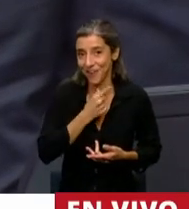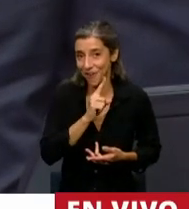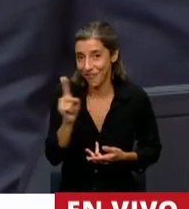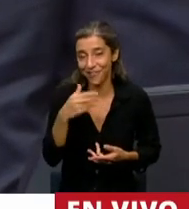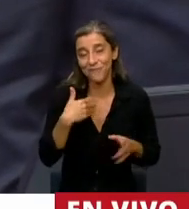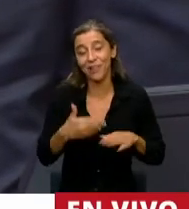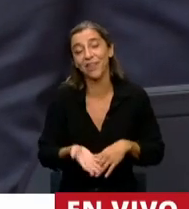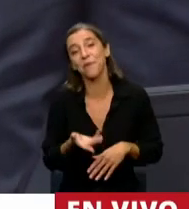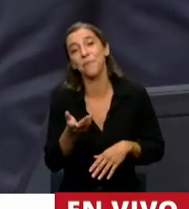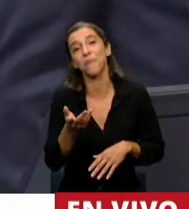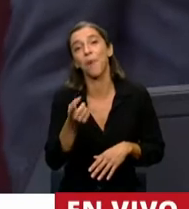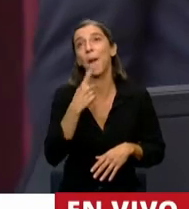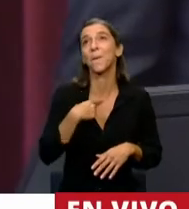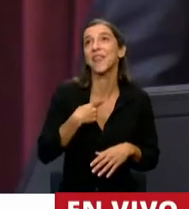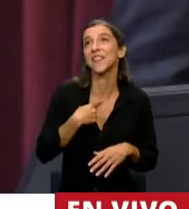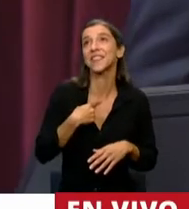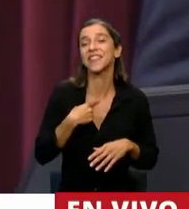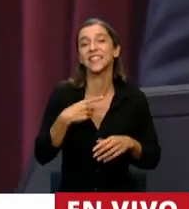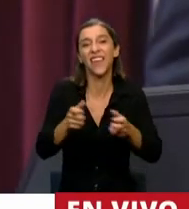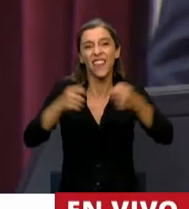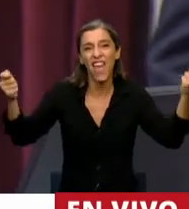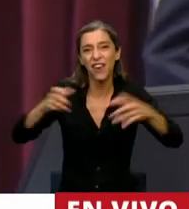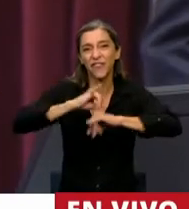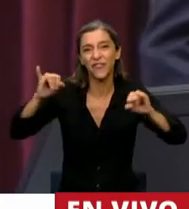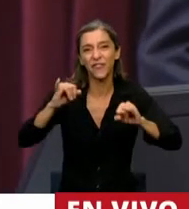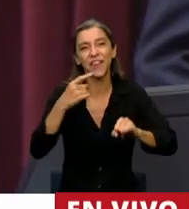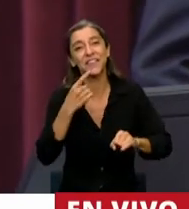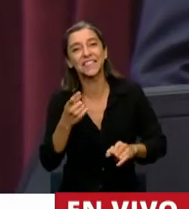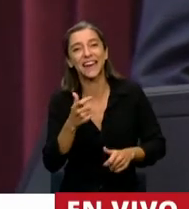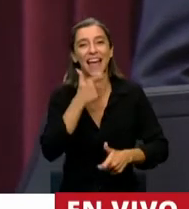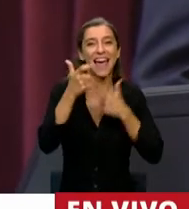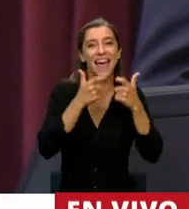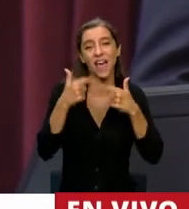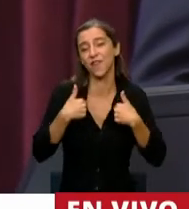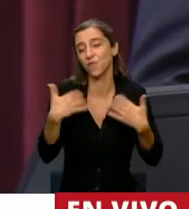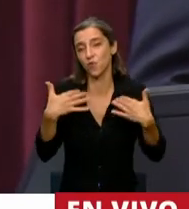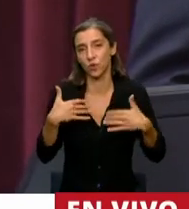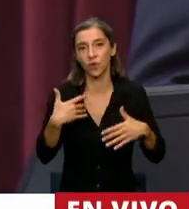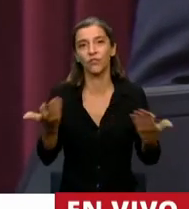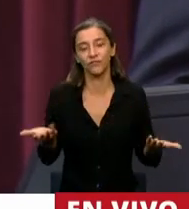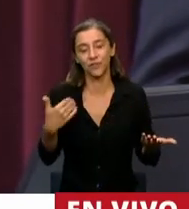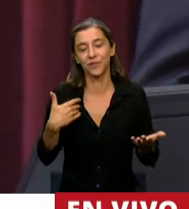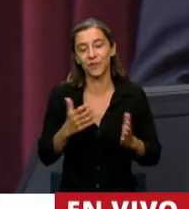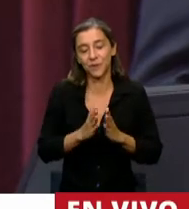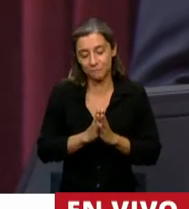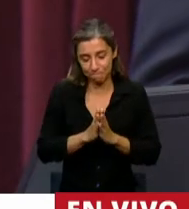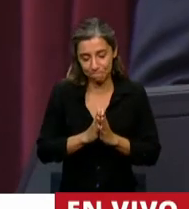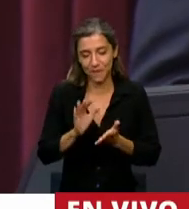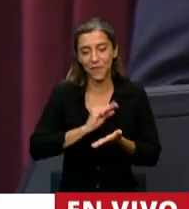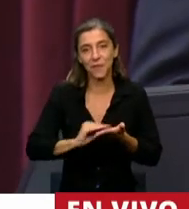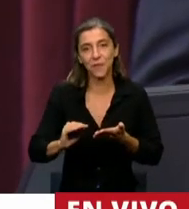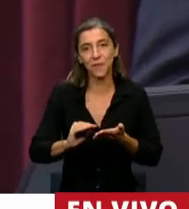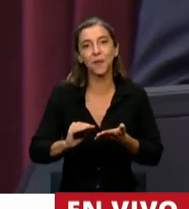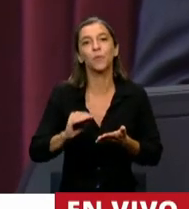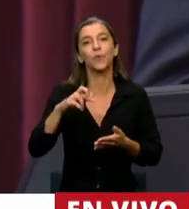diarios ponen que me río incontrolablemente. No sé si se dio cuenta, diputado Shedlin, así que serio, por favor. Tiene la palabra el